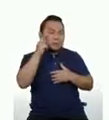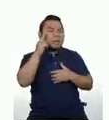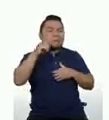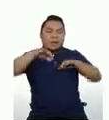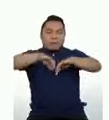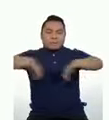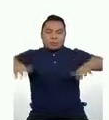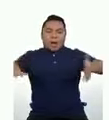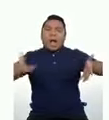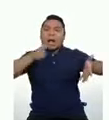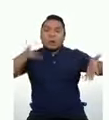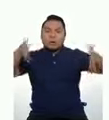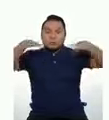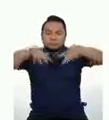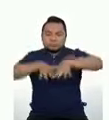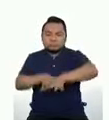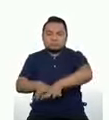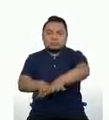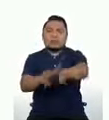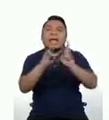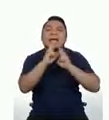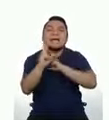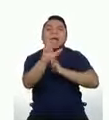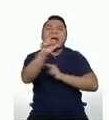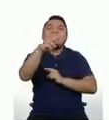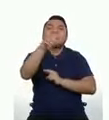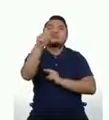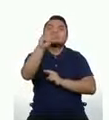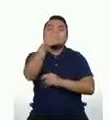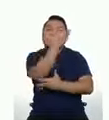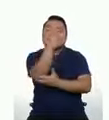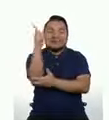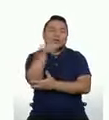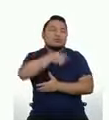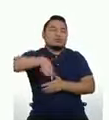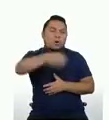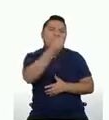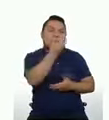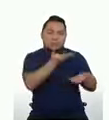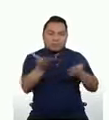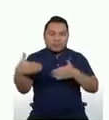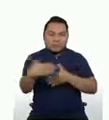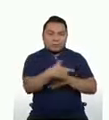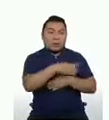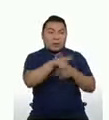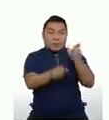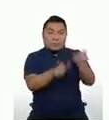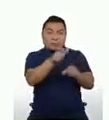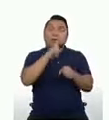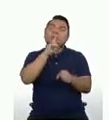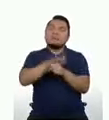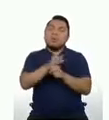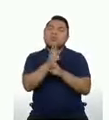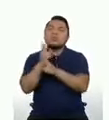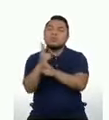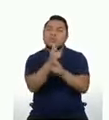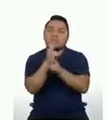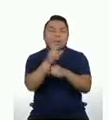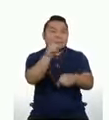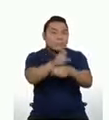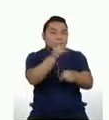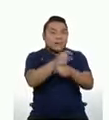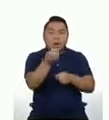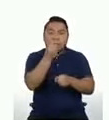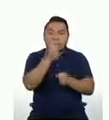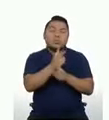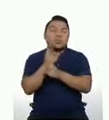río Amazonas para que todos puedan alimentarse. Todos prometen cuidar al río y enseñar a los